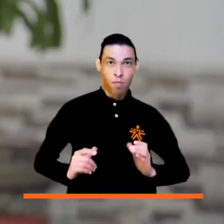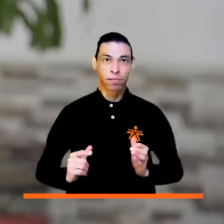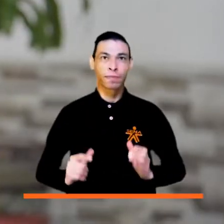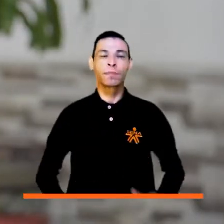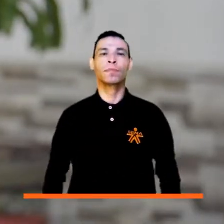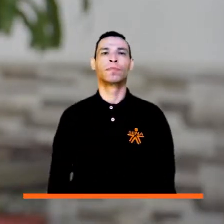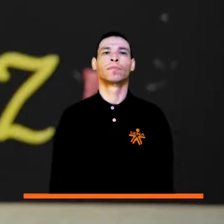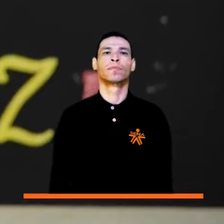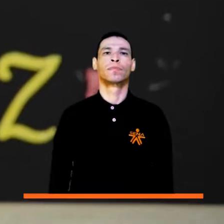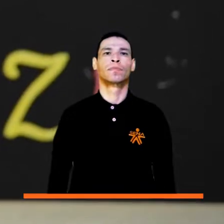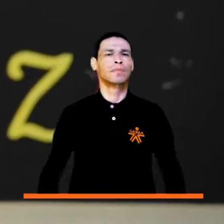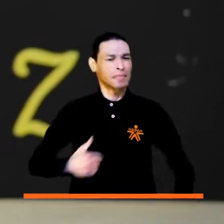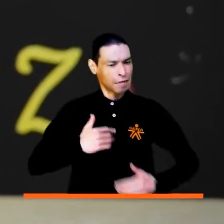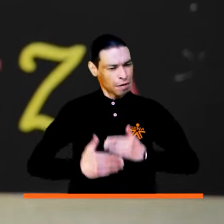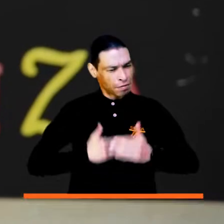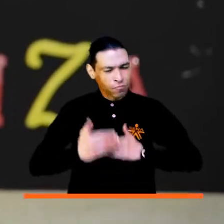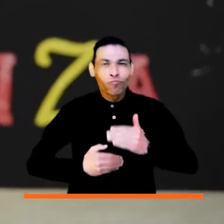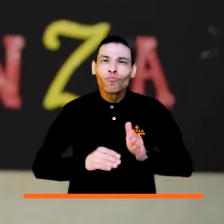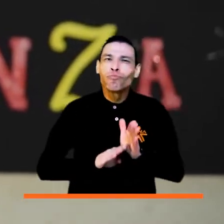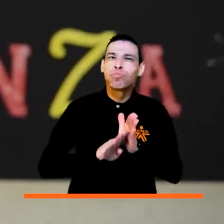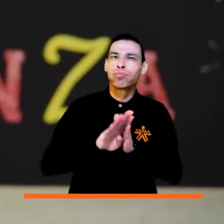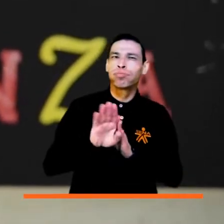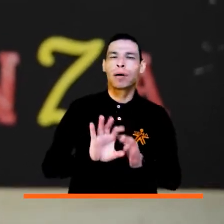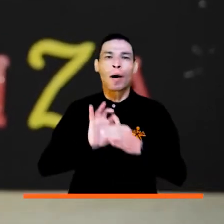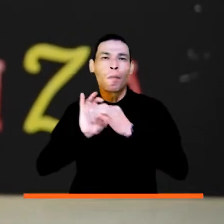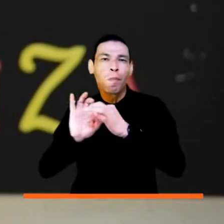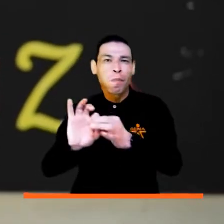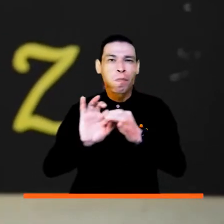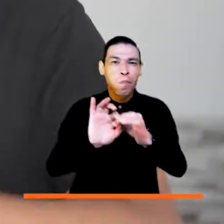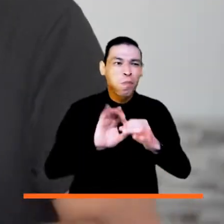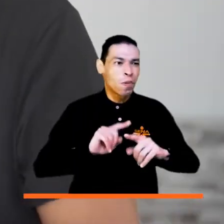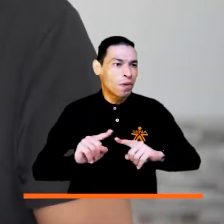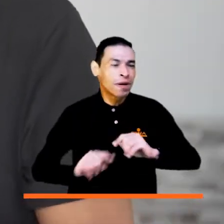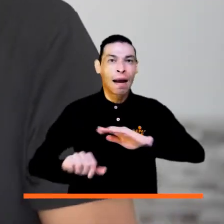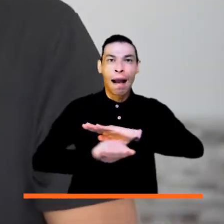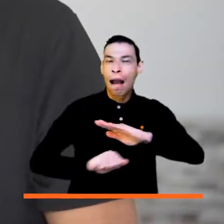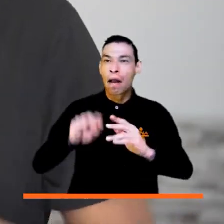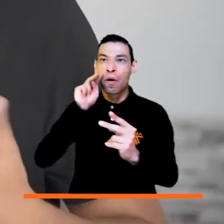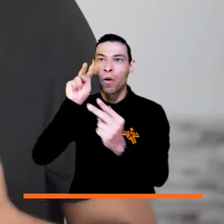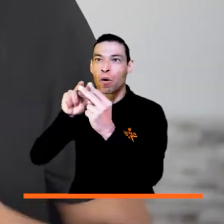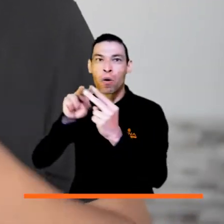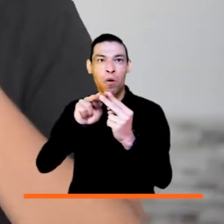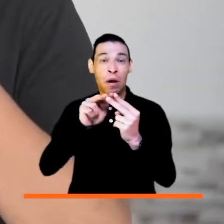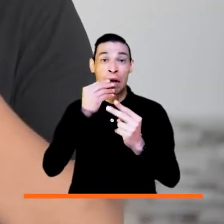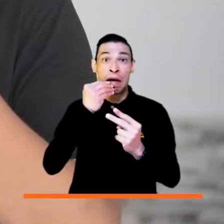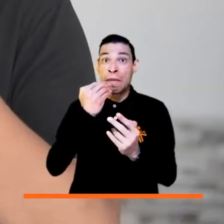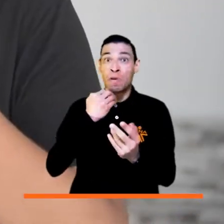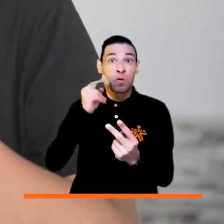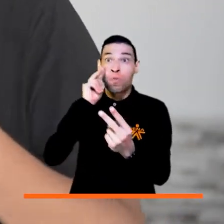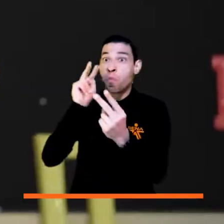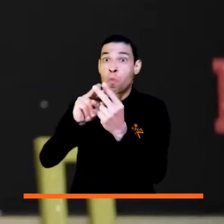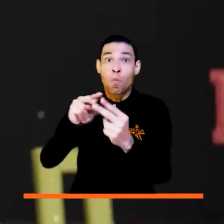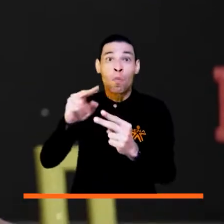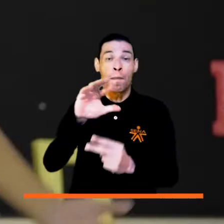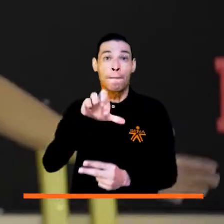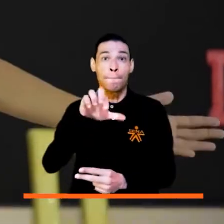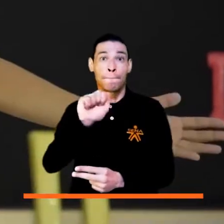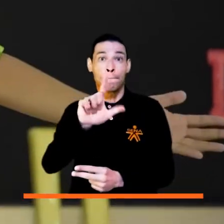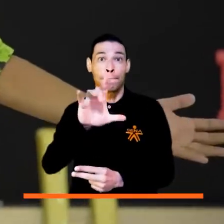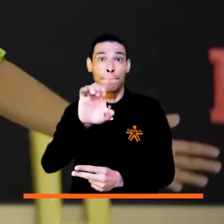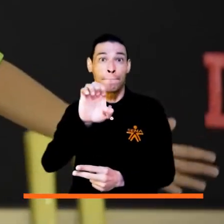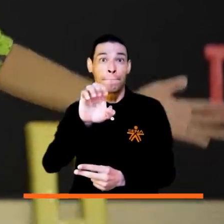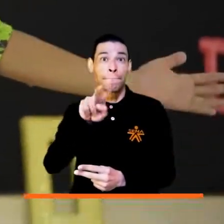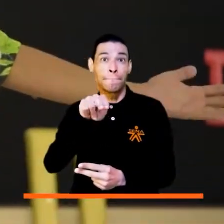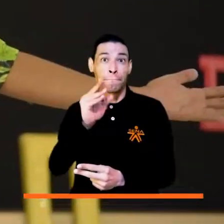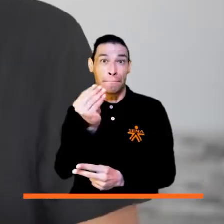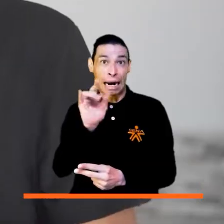perspectiva corporal. Creamos un vínculo, un desarrollo con otras áreas que no conocemos. En mi caso, sabía muy poco de los palenques